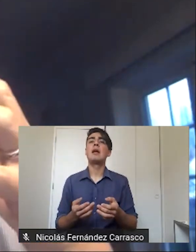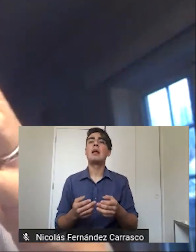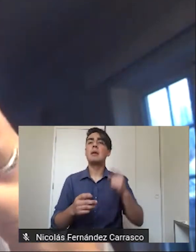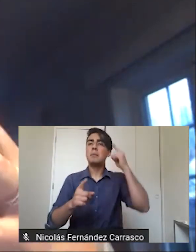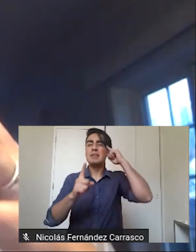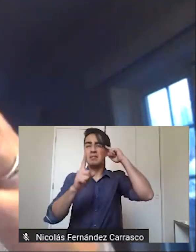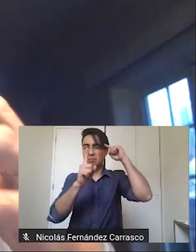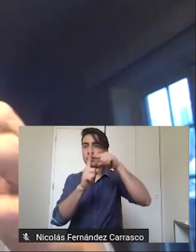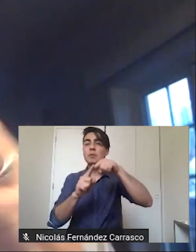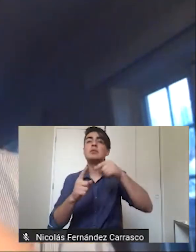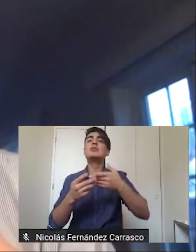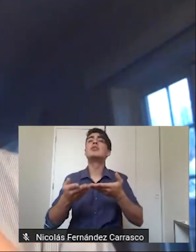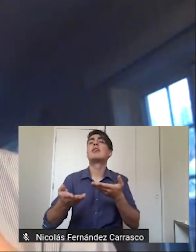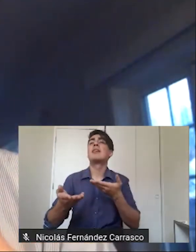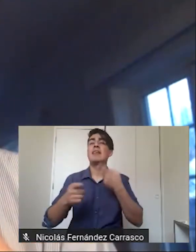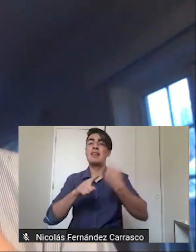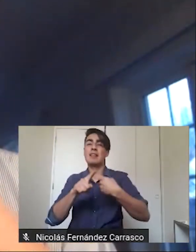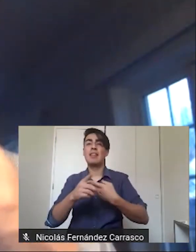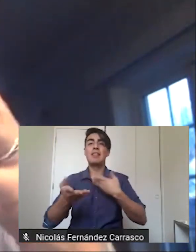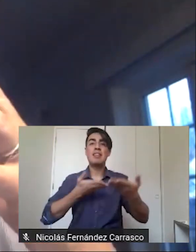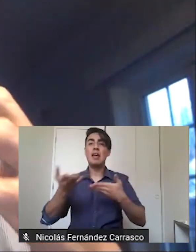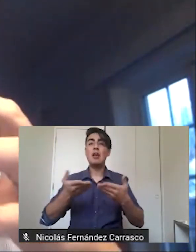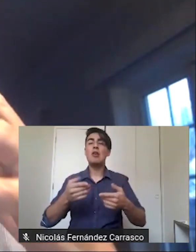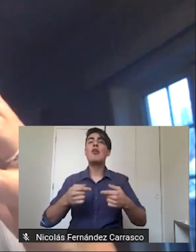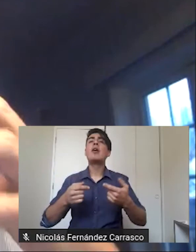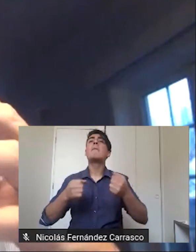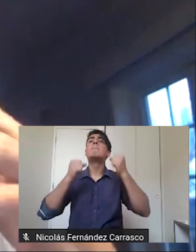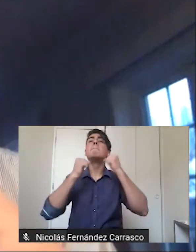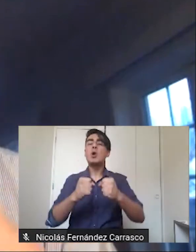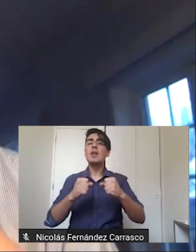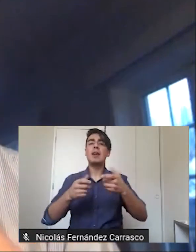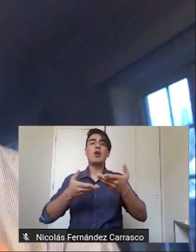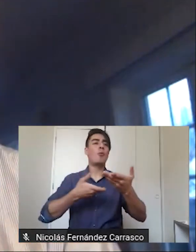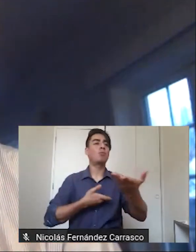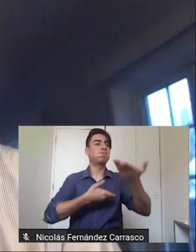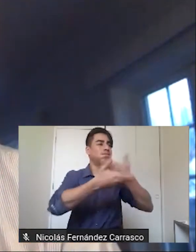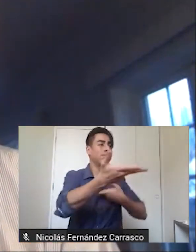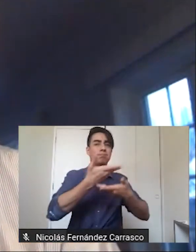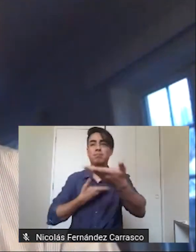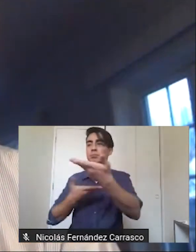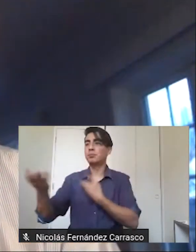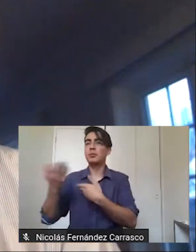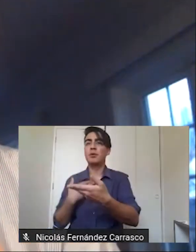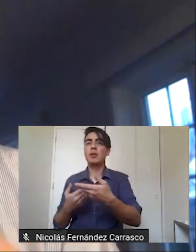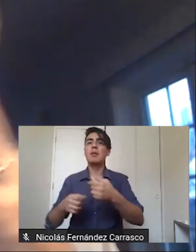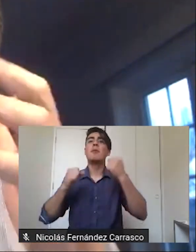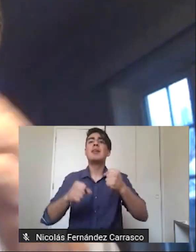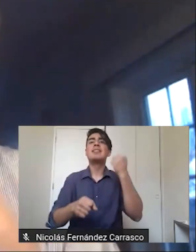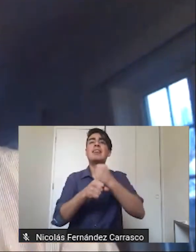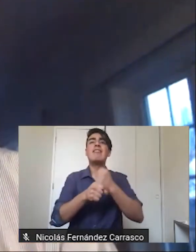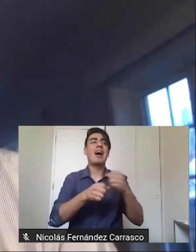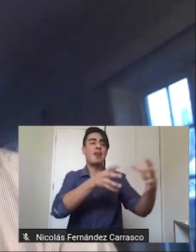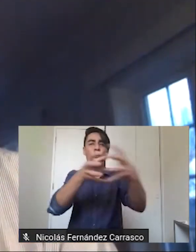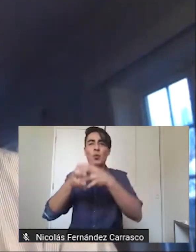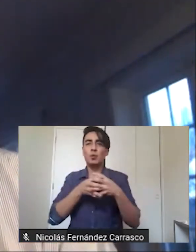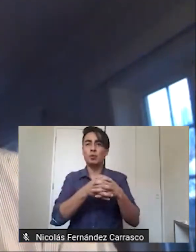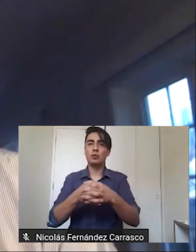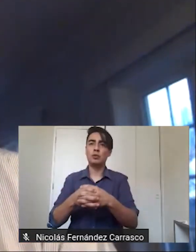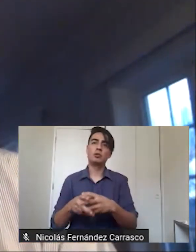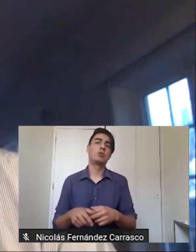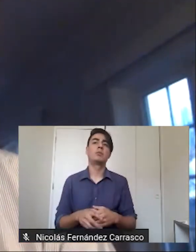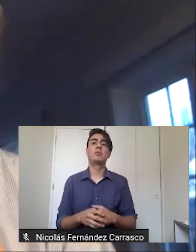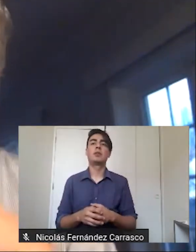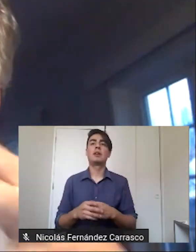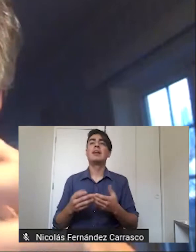es lograr la colaboración, es lograr el trabajo entre unos y otros. Y eso era lo que